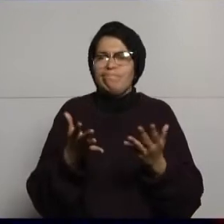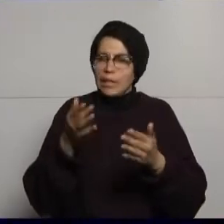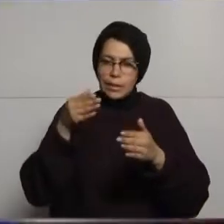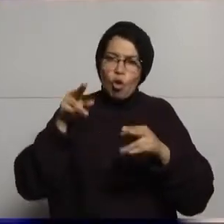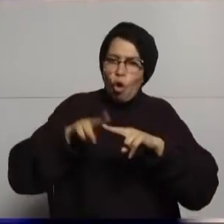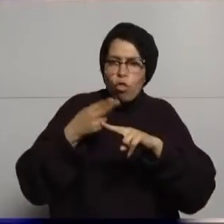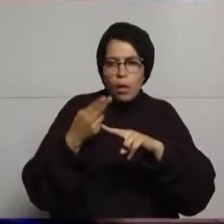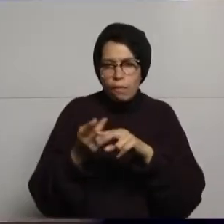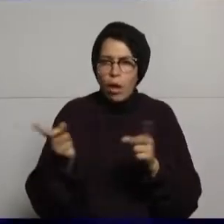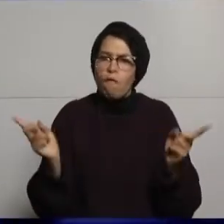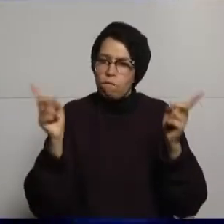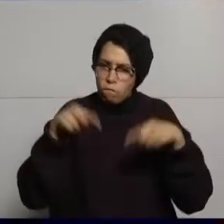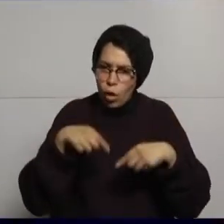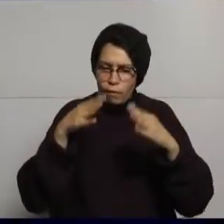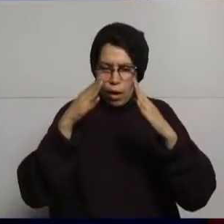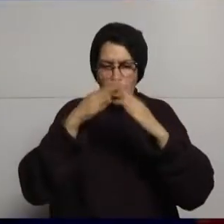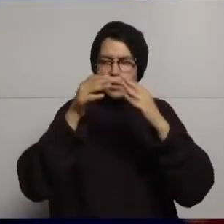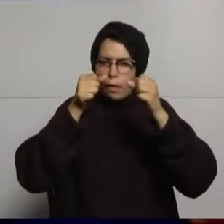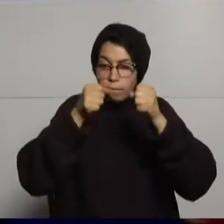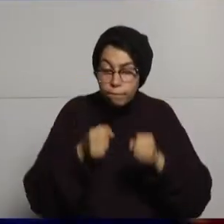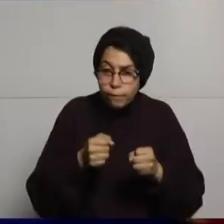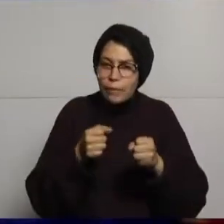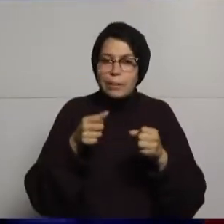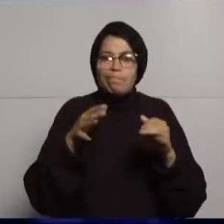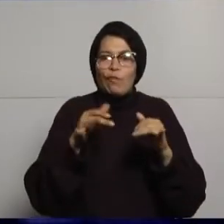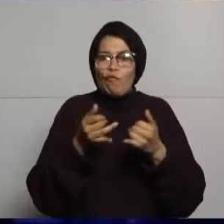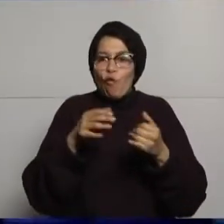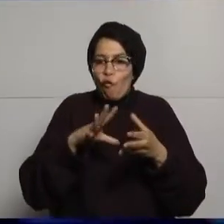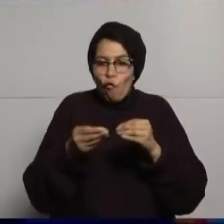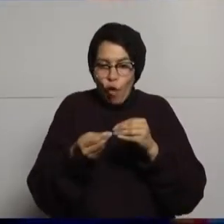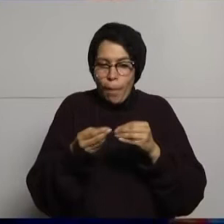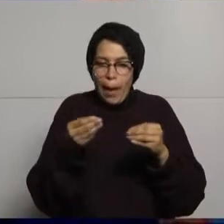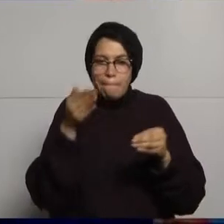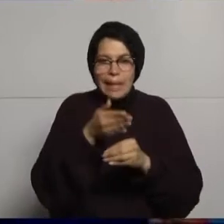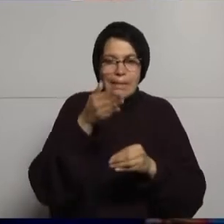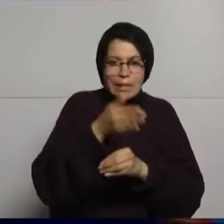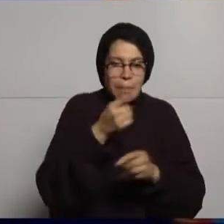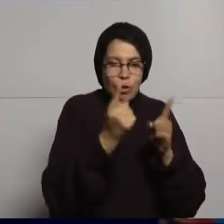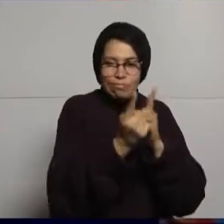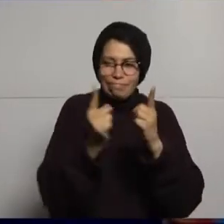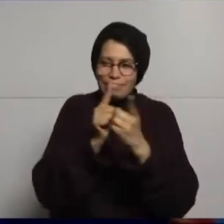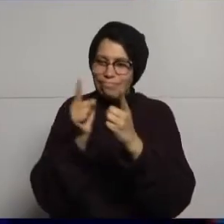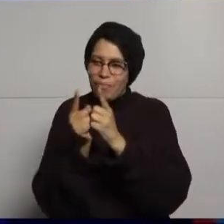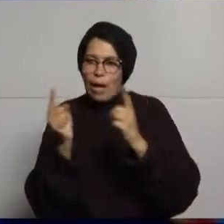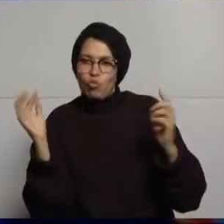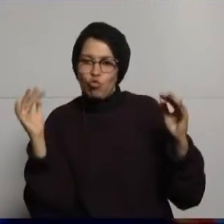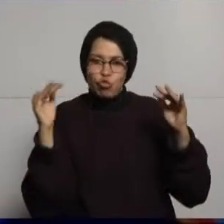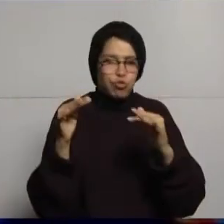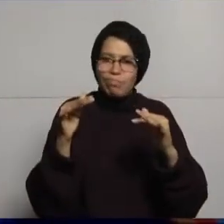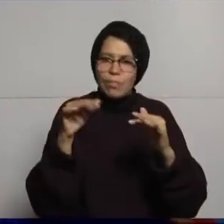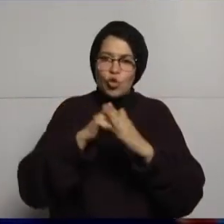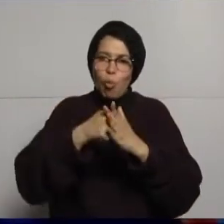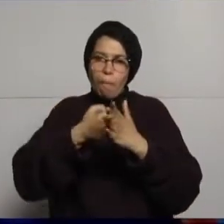a confinamiento, entonces se rompió la participación directa y hubo que idear nuevas formas de participar. Entonces,